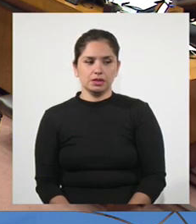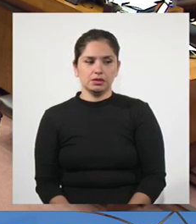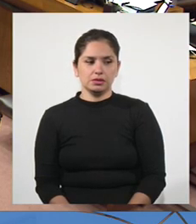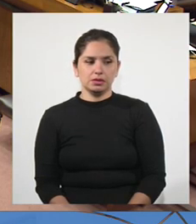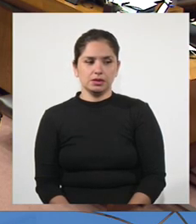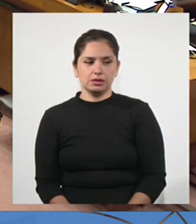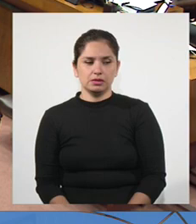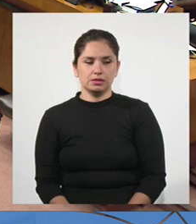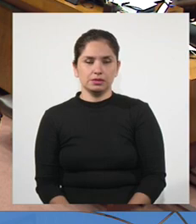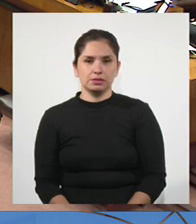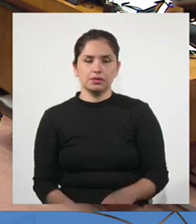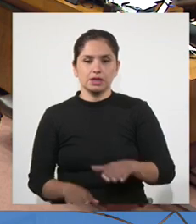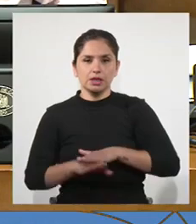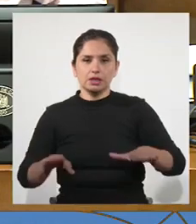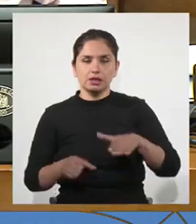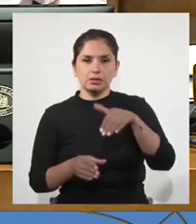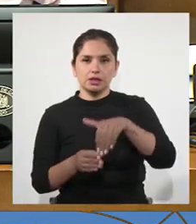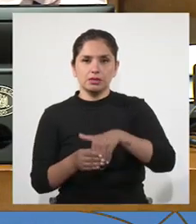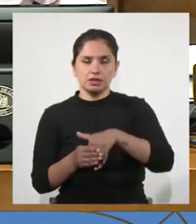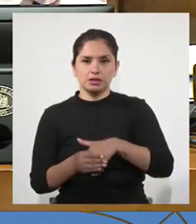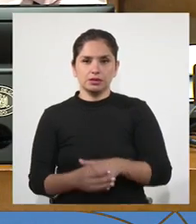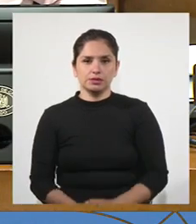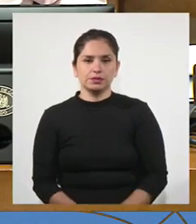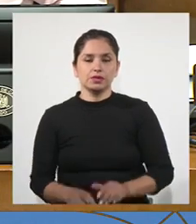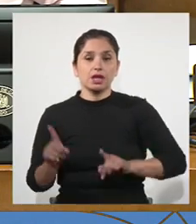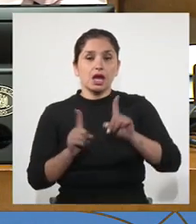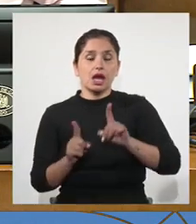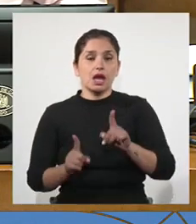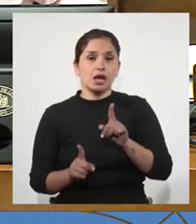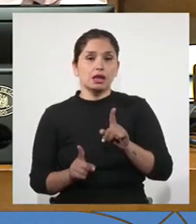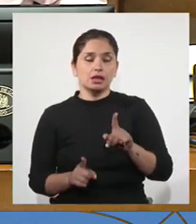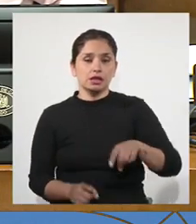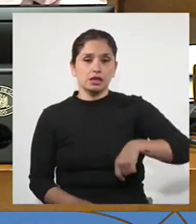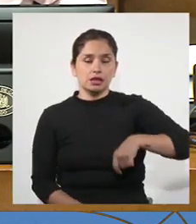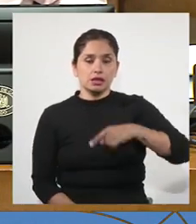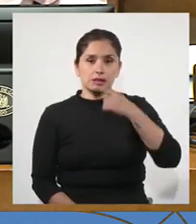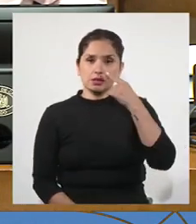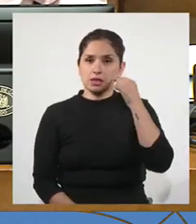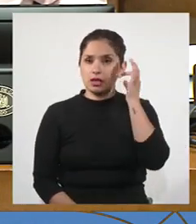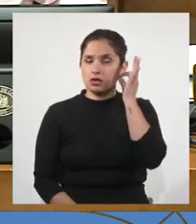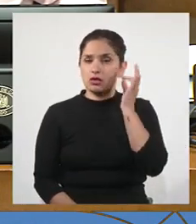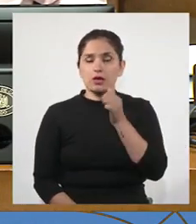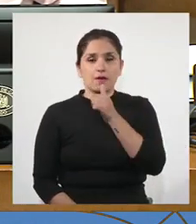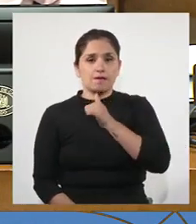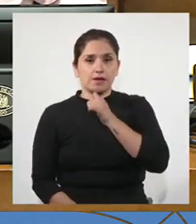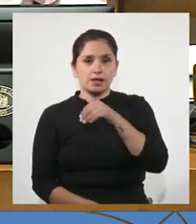Bien, ¿termina la votación? ¿Alguna señora senadora, señor senador, no ha emitido su voto?